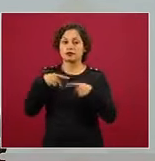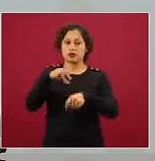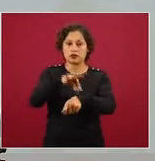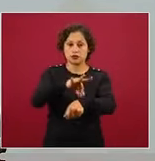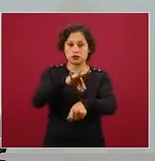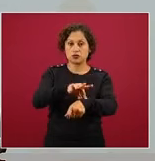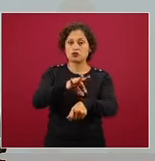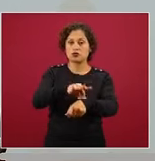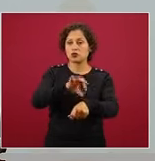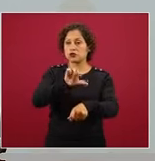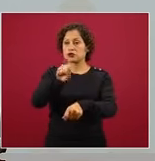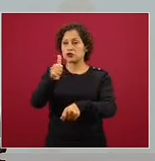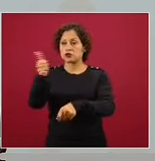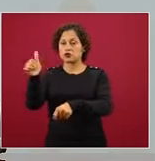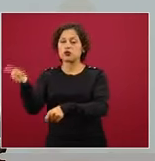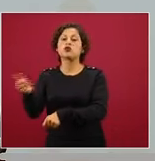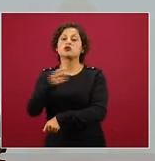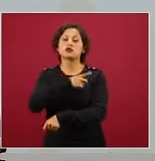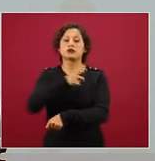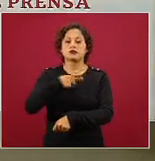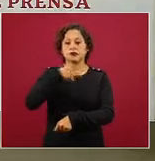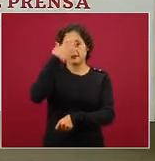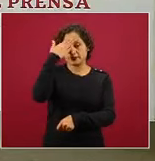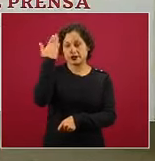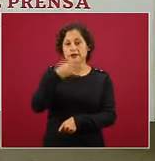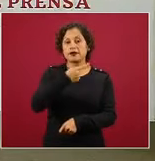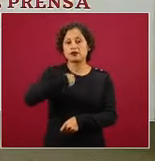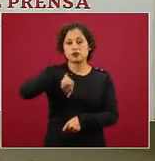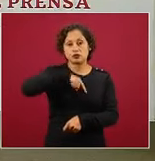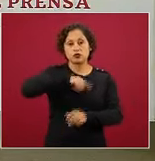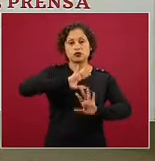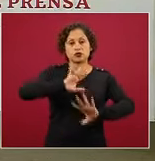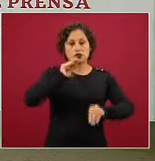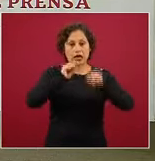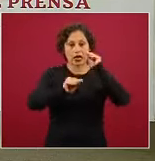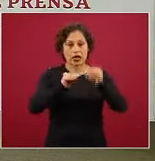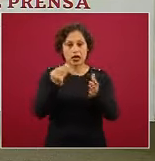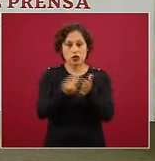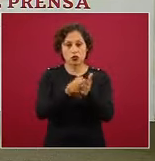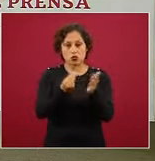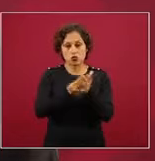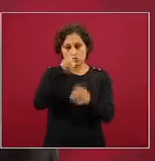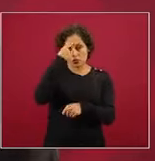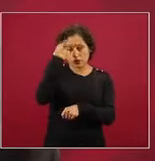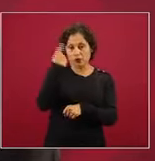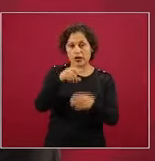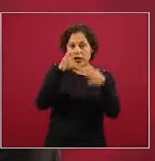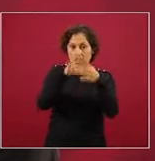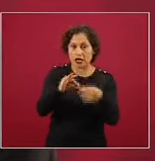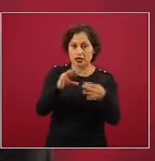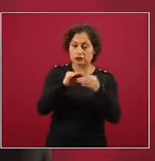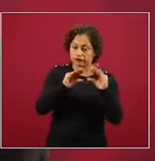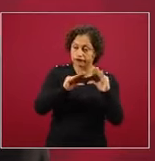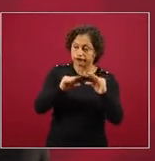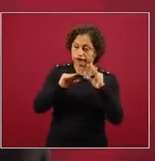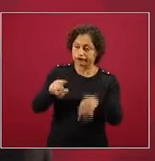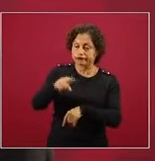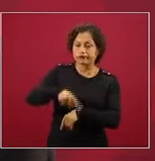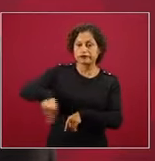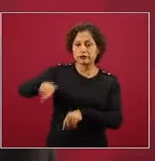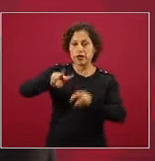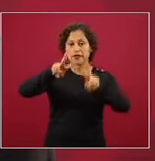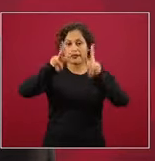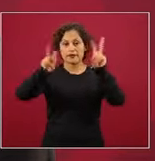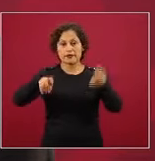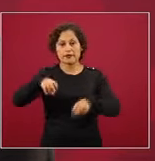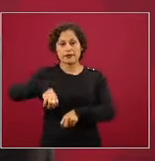de mecanismos para certificar competencias relativas a la atención de personas mayores que son asequibles a todos los profesionales